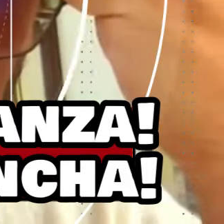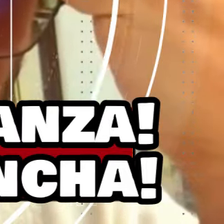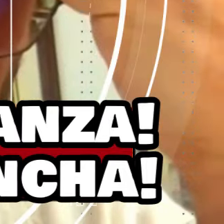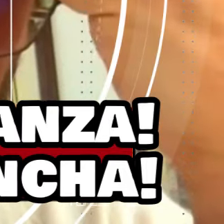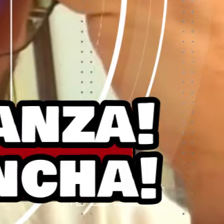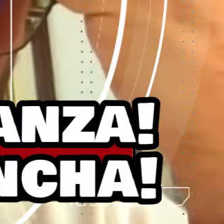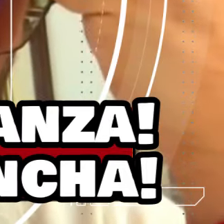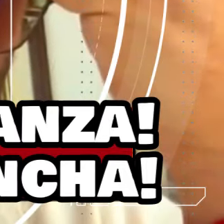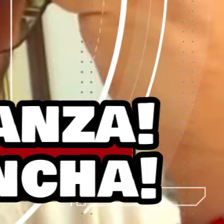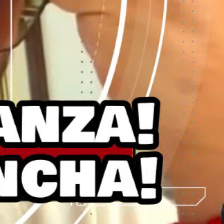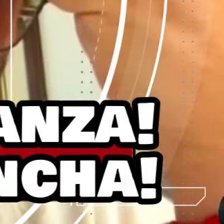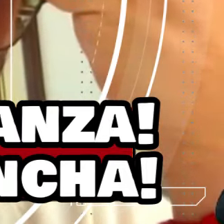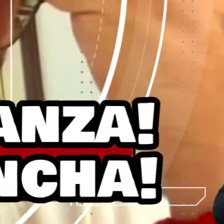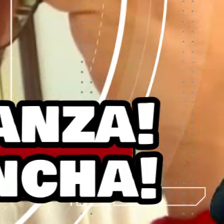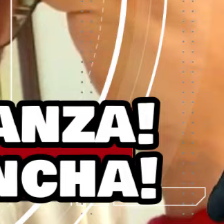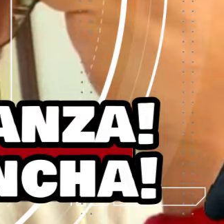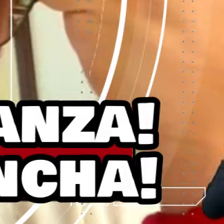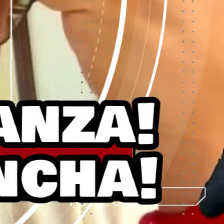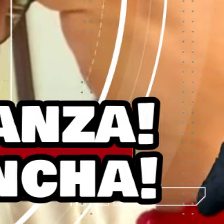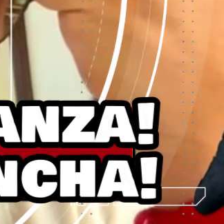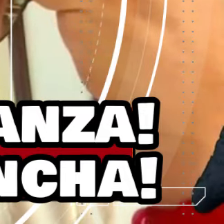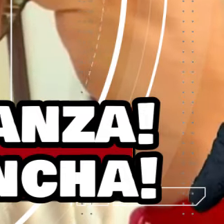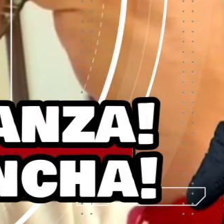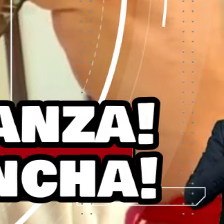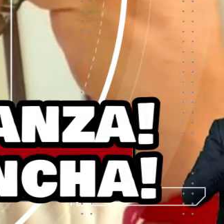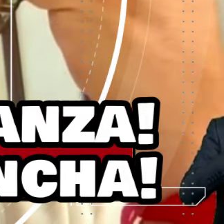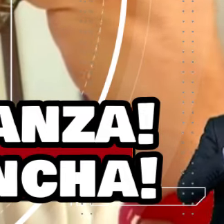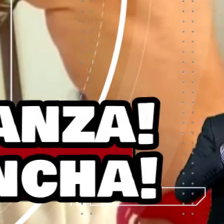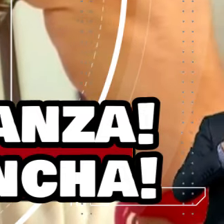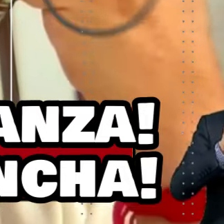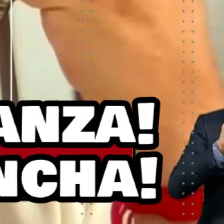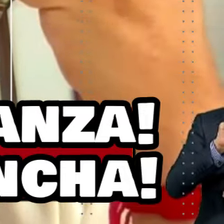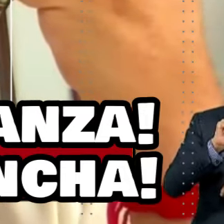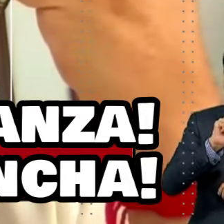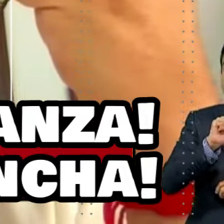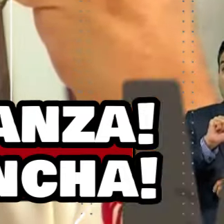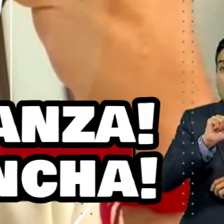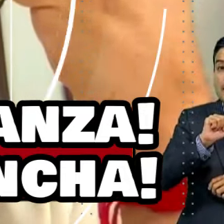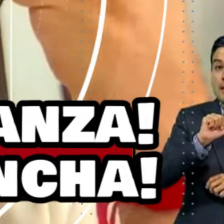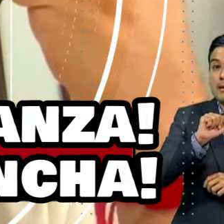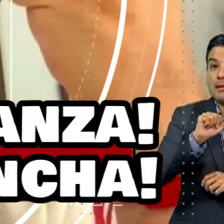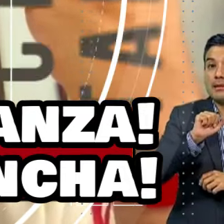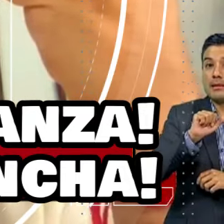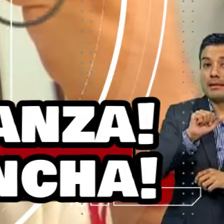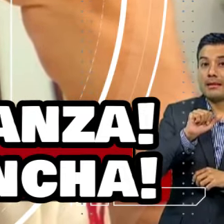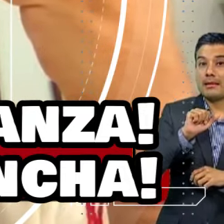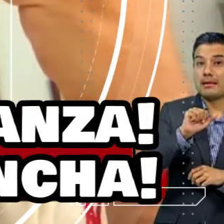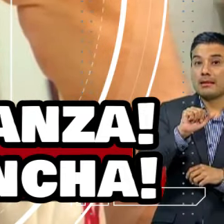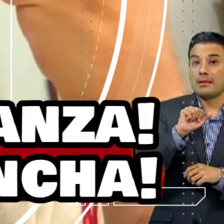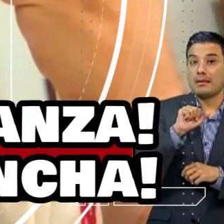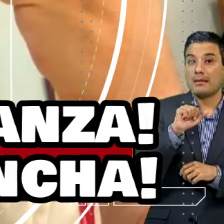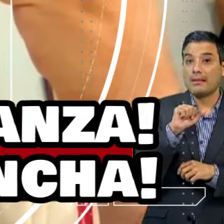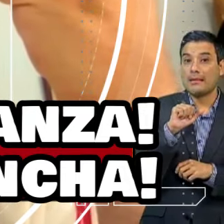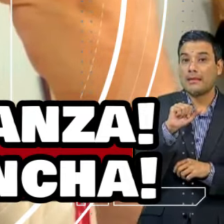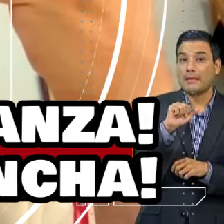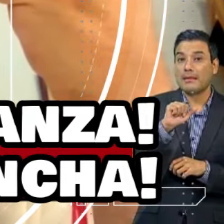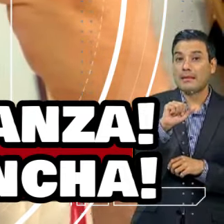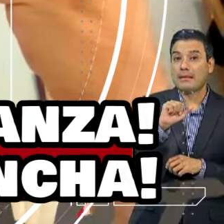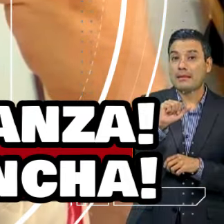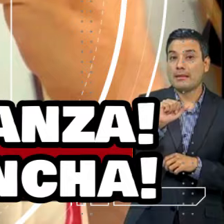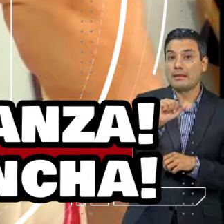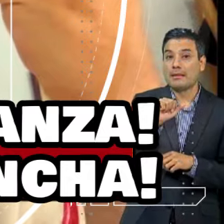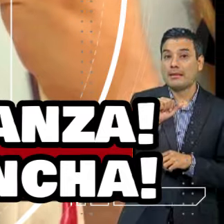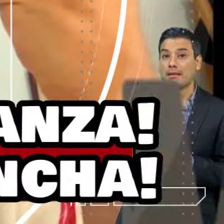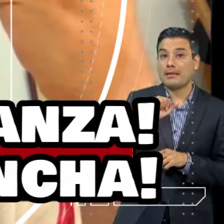irregulares y violaciones a la ley que se estaban observando en distintas entidades durante el proceso electoral destacó ejemplos específicos de